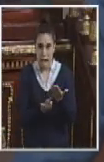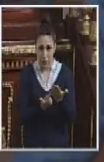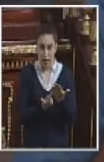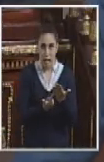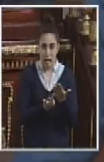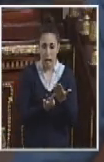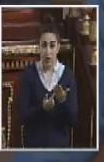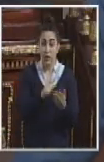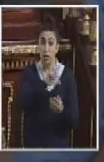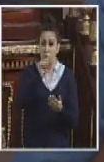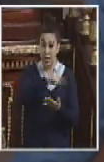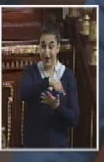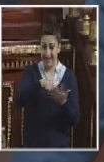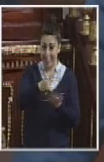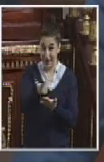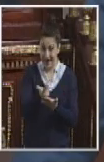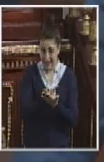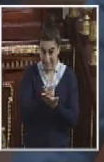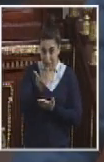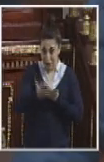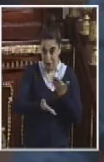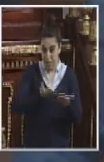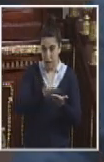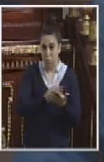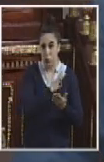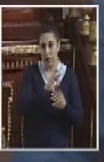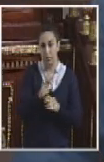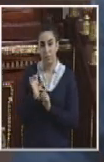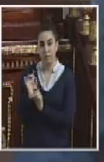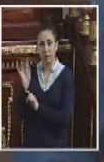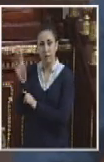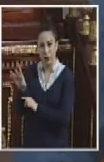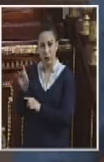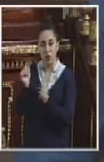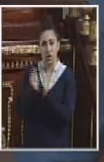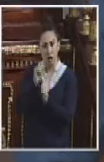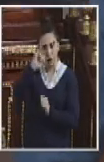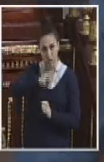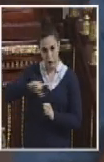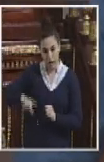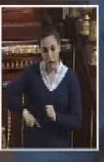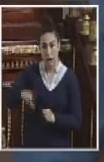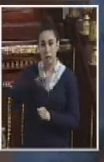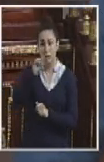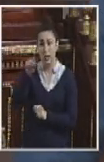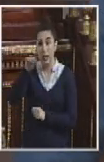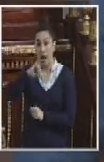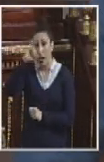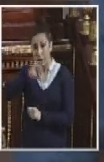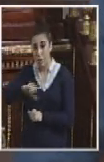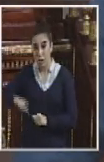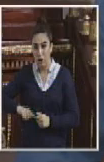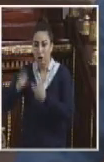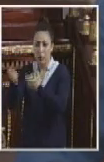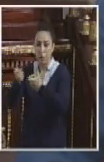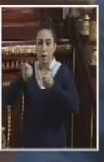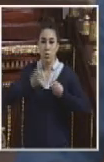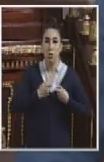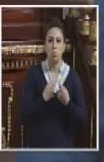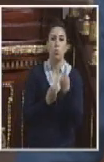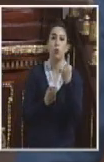que esa terna iba a llevar con la jefa de gobierno y luego la jefa de gobierno nos iba a mandar una